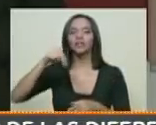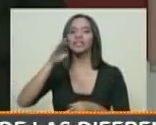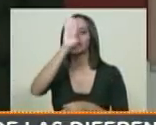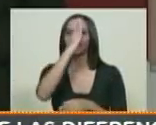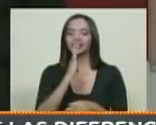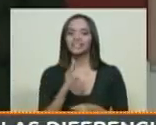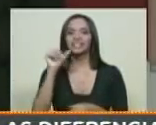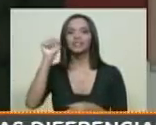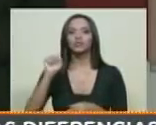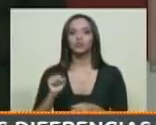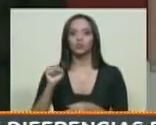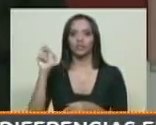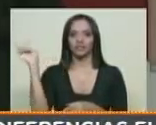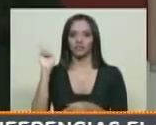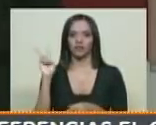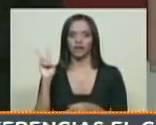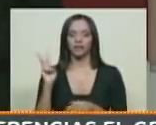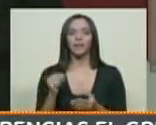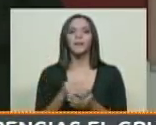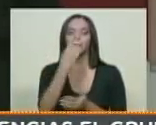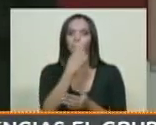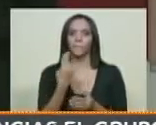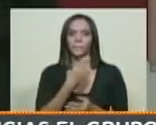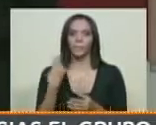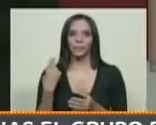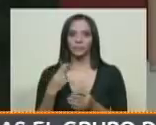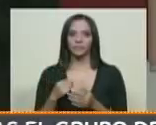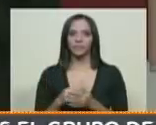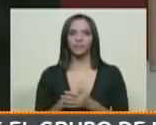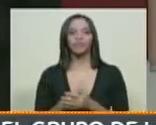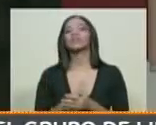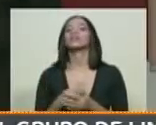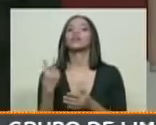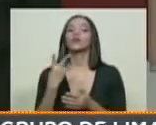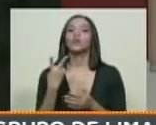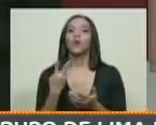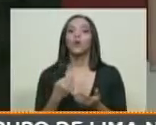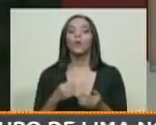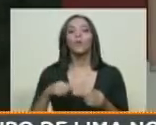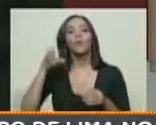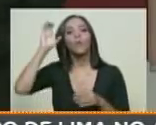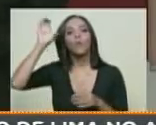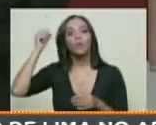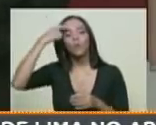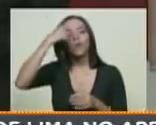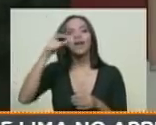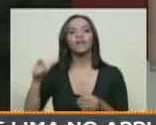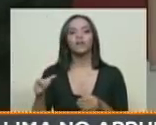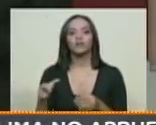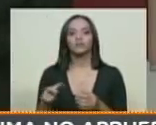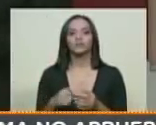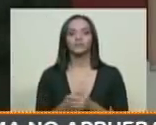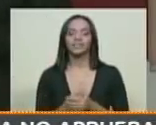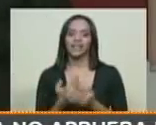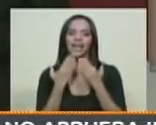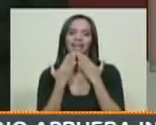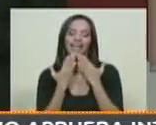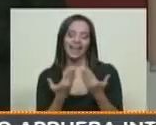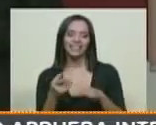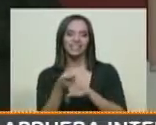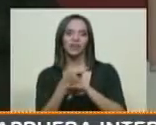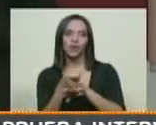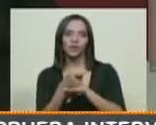de Venezuela. Es un compromiso para el bienestar de ambos pueblos, de ambas naciones. Queremos agradecerle, señora gobernadora,